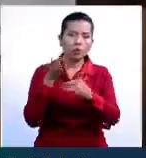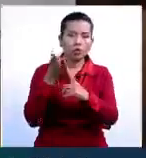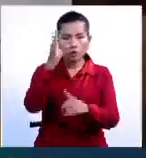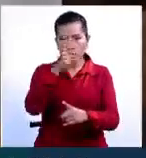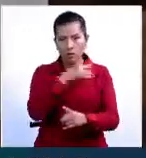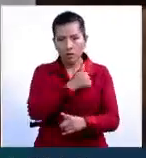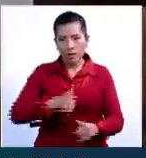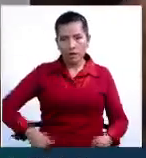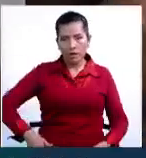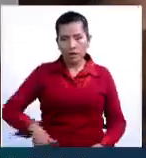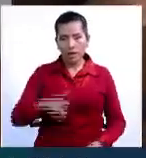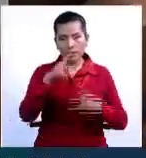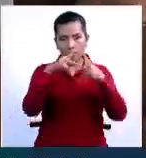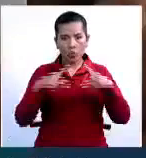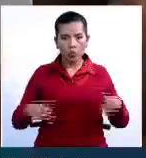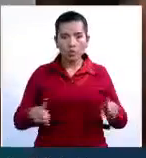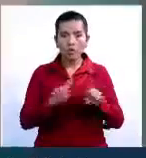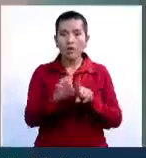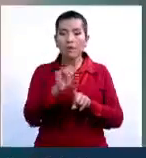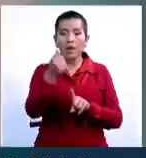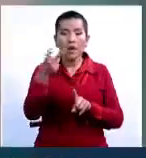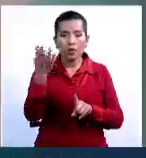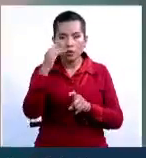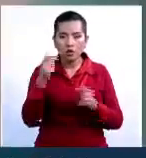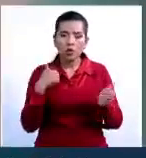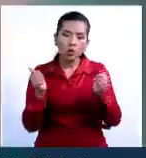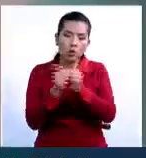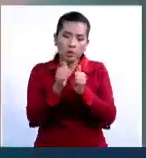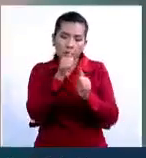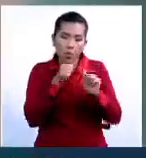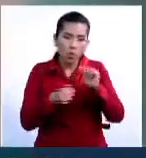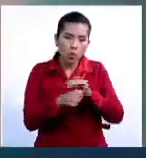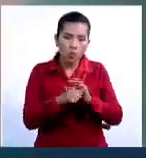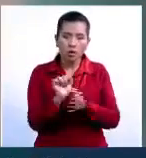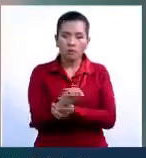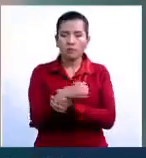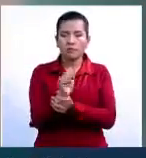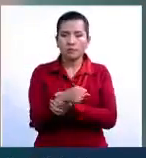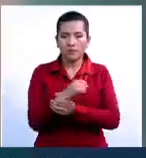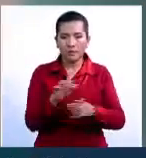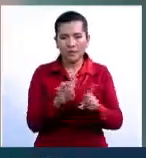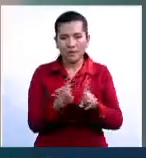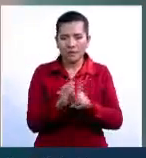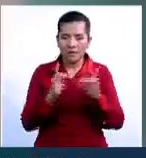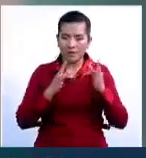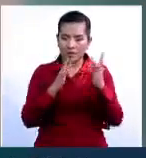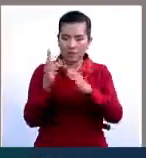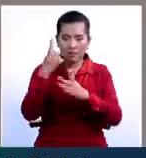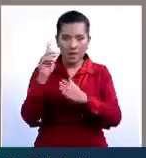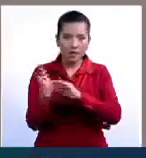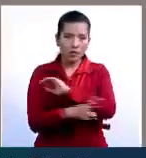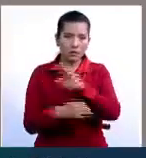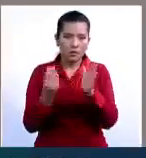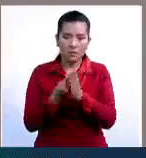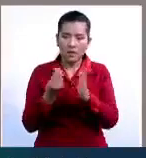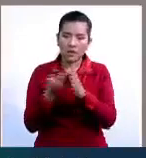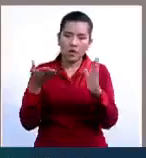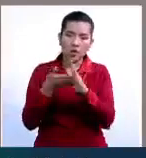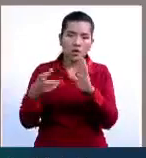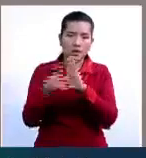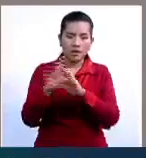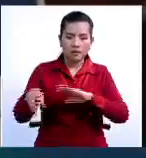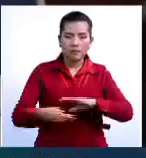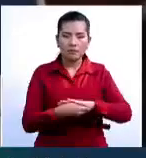de Potosí y otros funcionarios por los delitos de cohecho pasivo, uso indebido de influencias, asociación delictuosa y otros que deberán